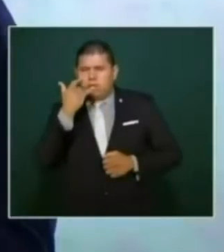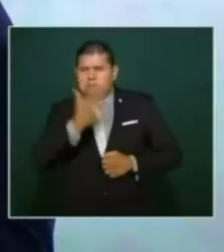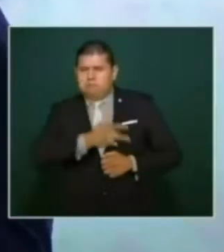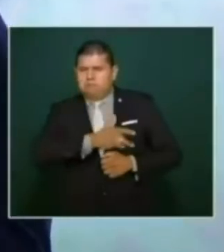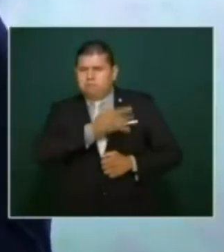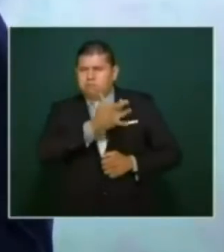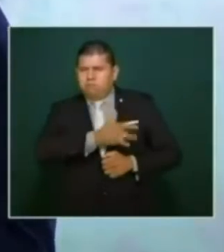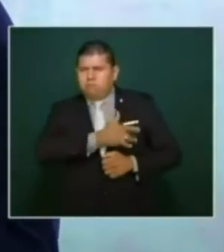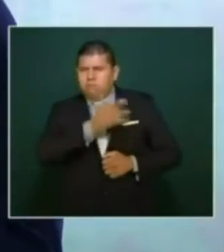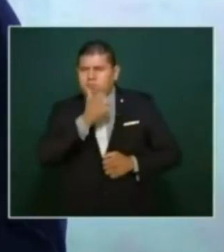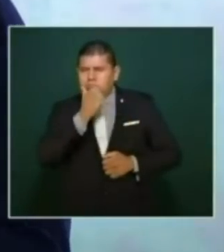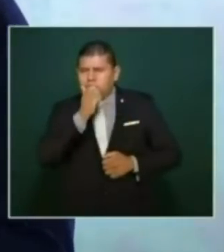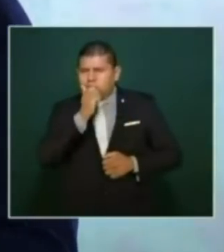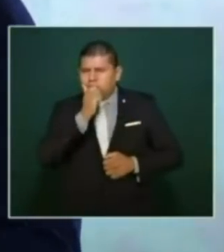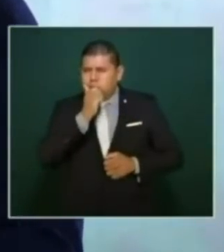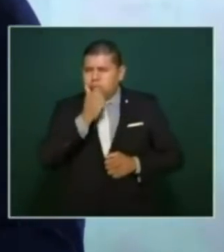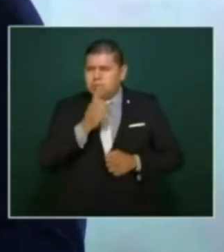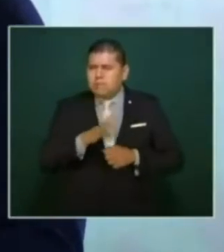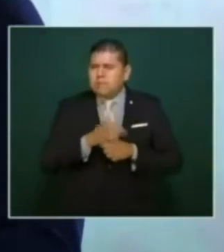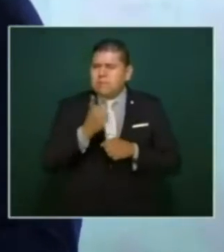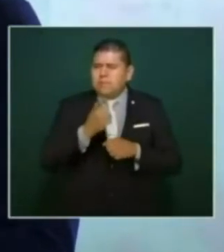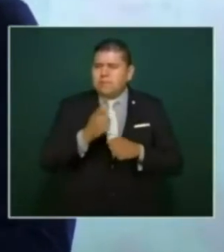no es por ti,